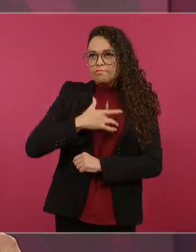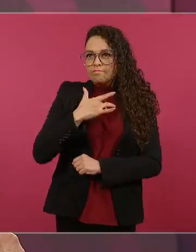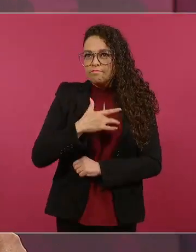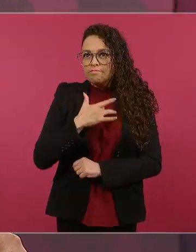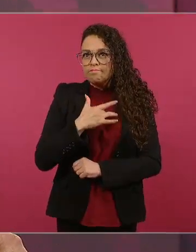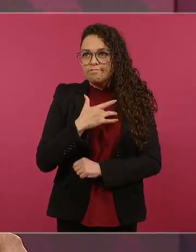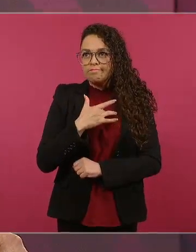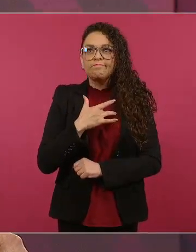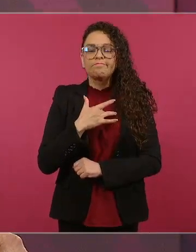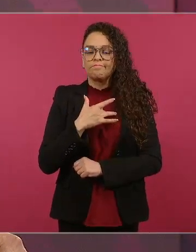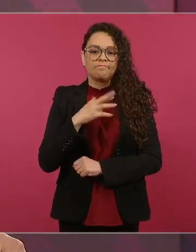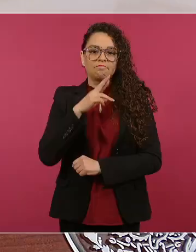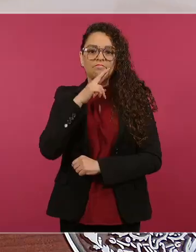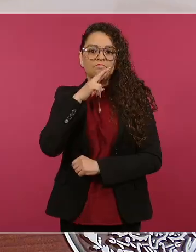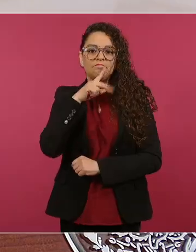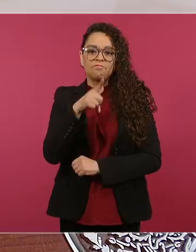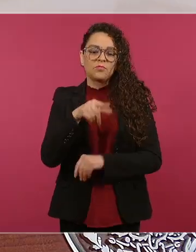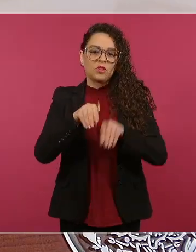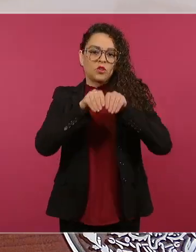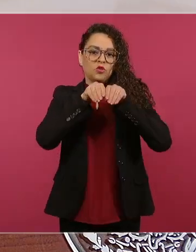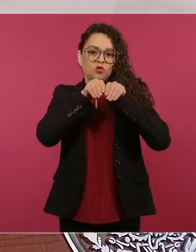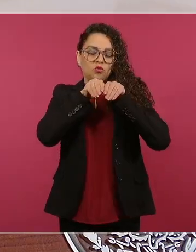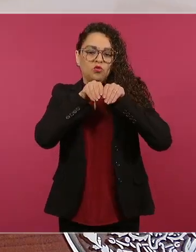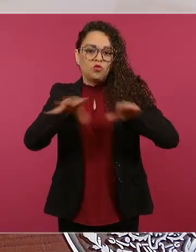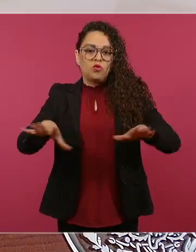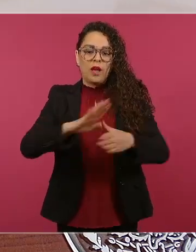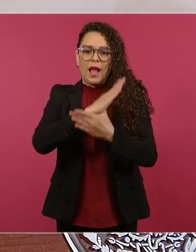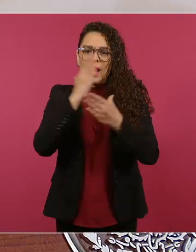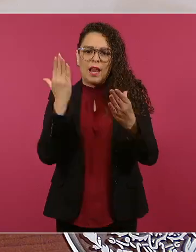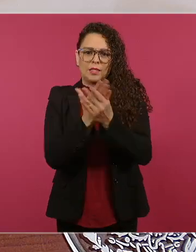de dar a conocer el expediente completo.